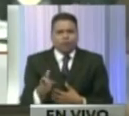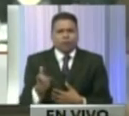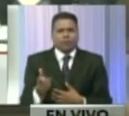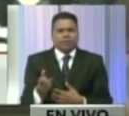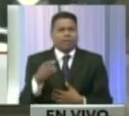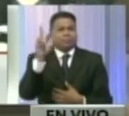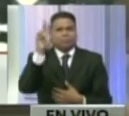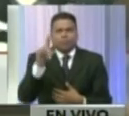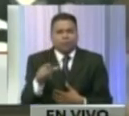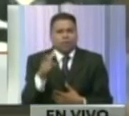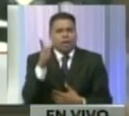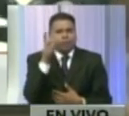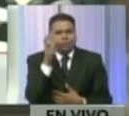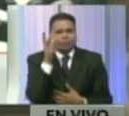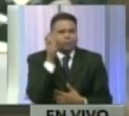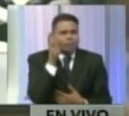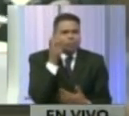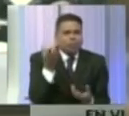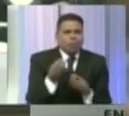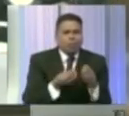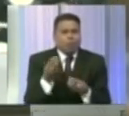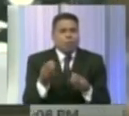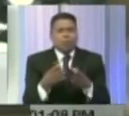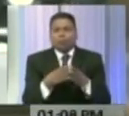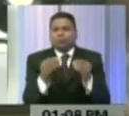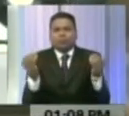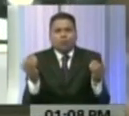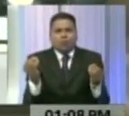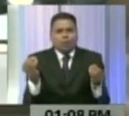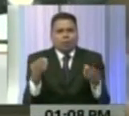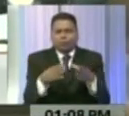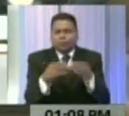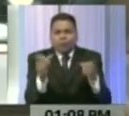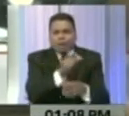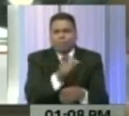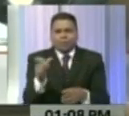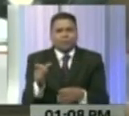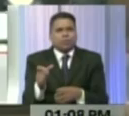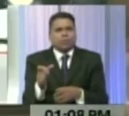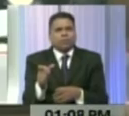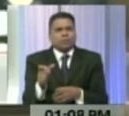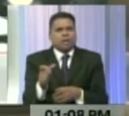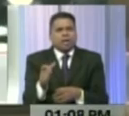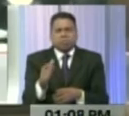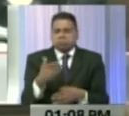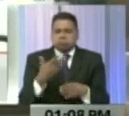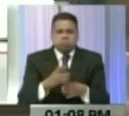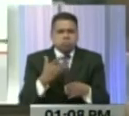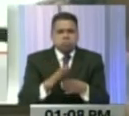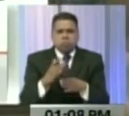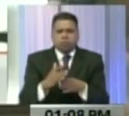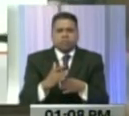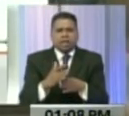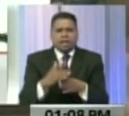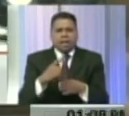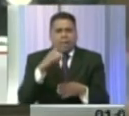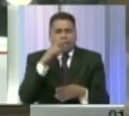con todos, con lo que ustedes menos se imaginen. No tengo ningún problema. Para eso el presidente Maduro me designó esta tarea.